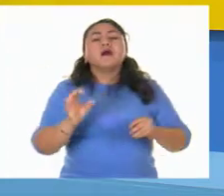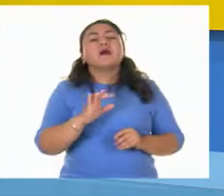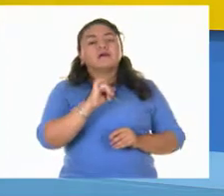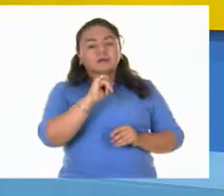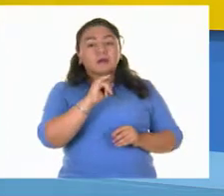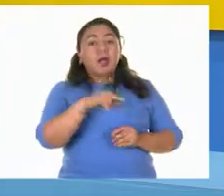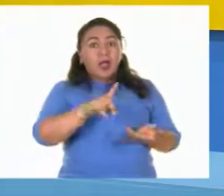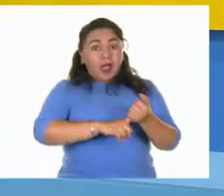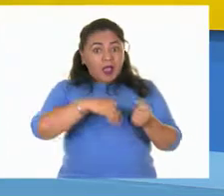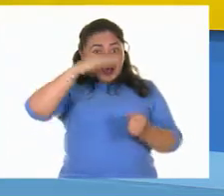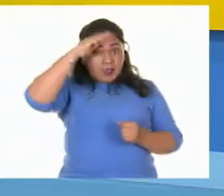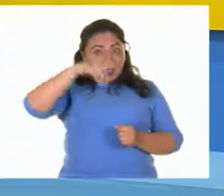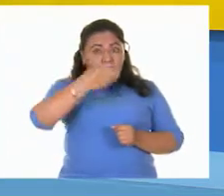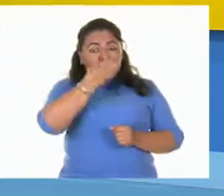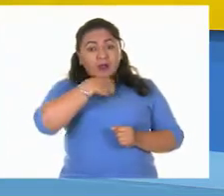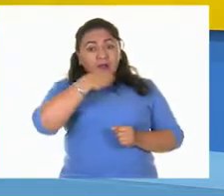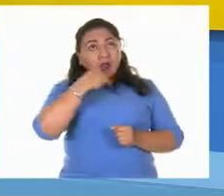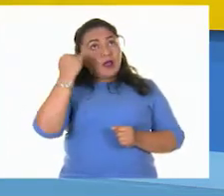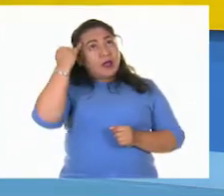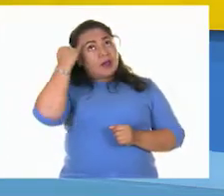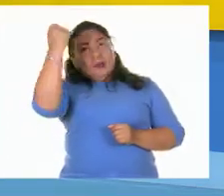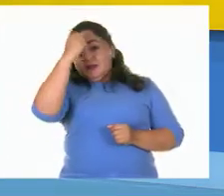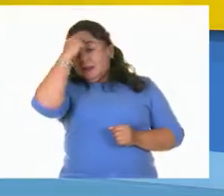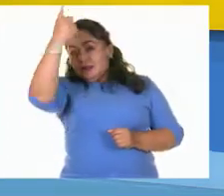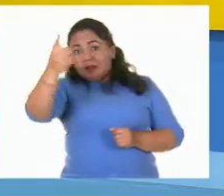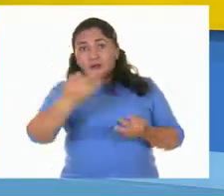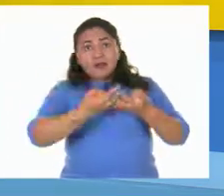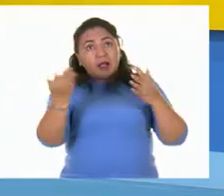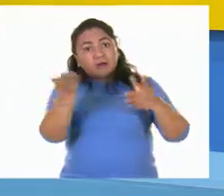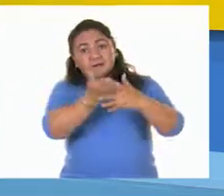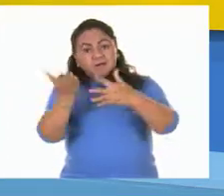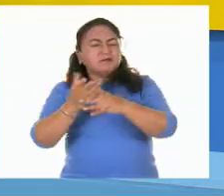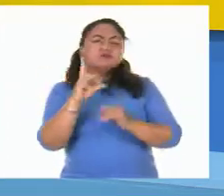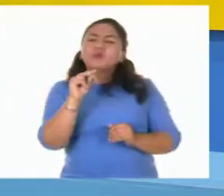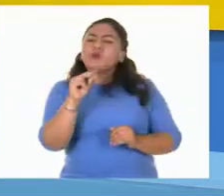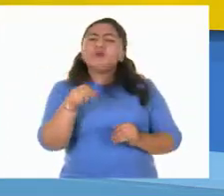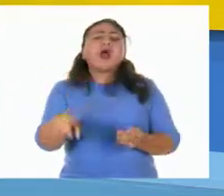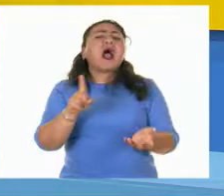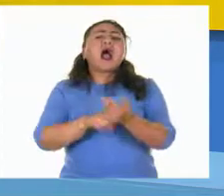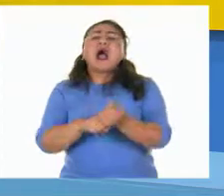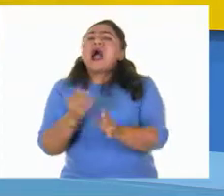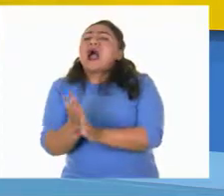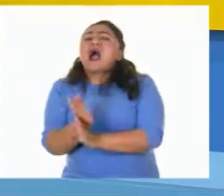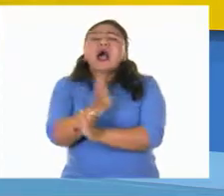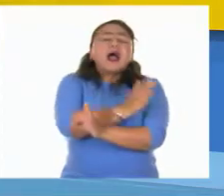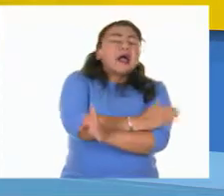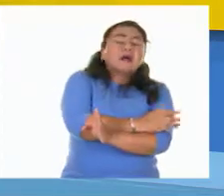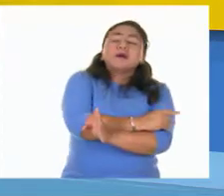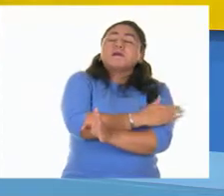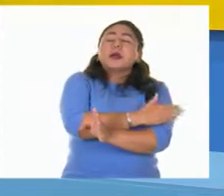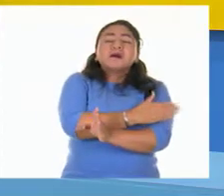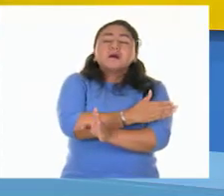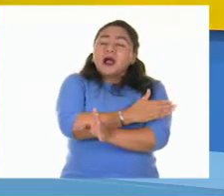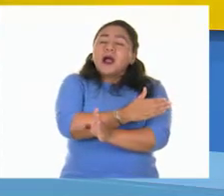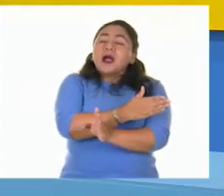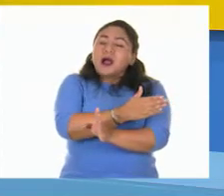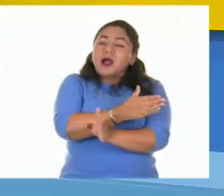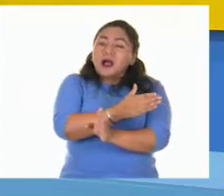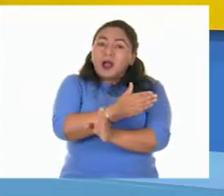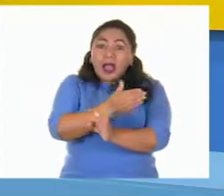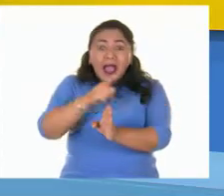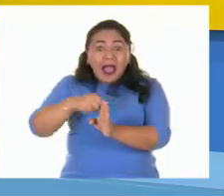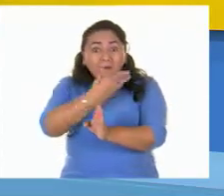que no es que Cárdenas haya inventado la política del reparto agrario, sino que este proceso alcanzó su impulso máximo durante su